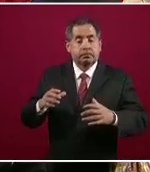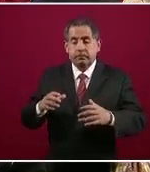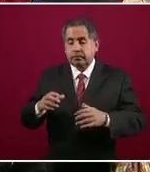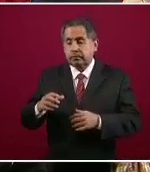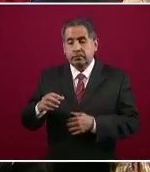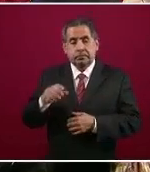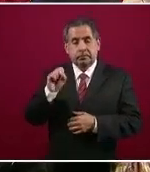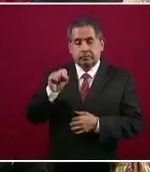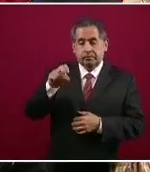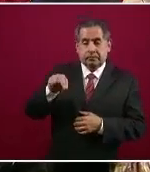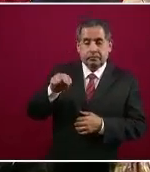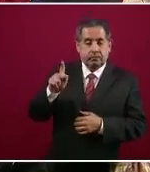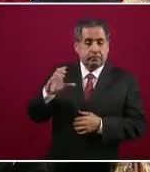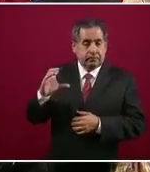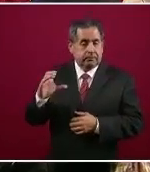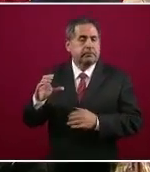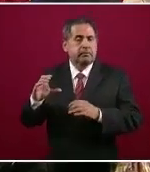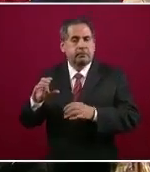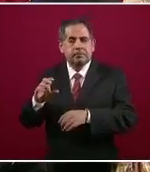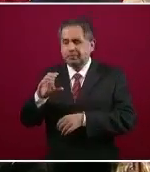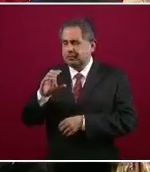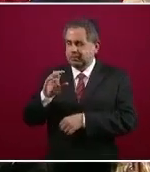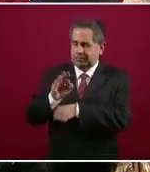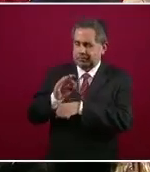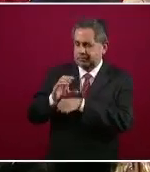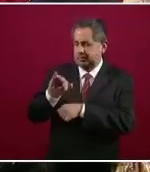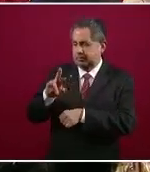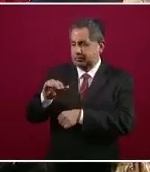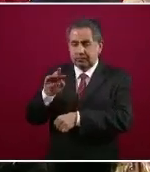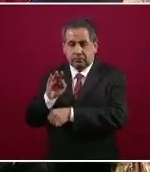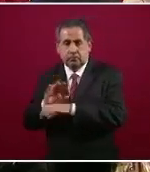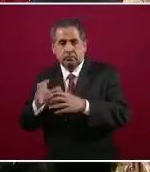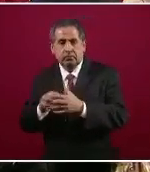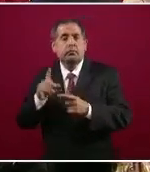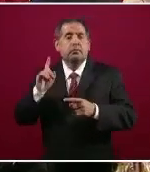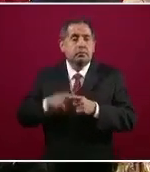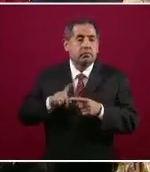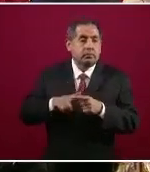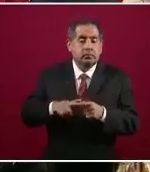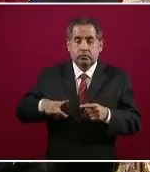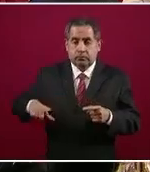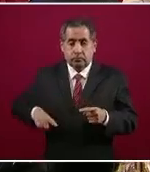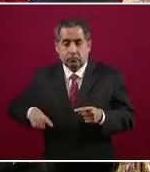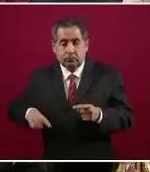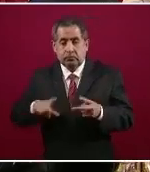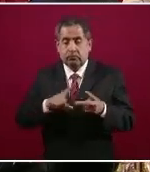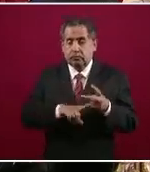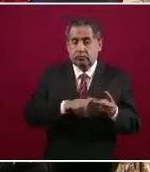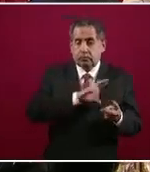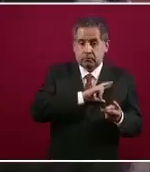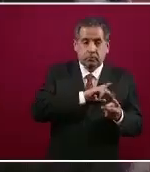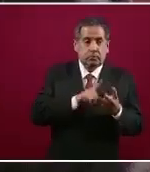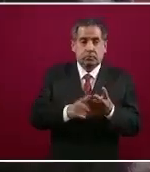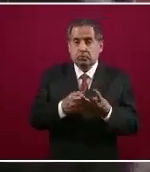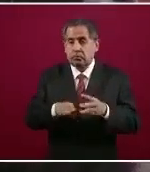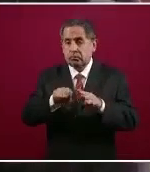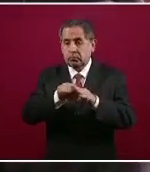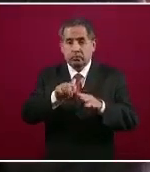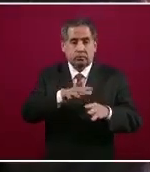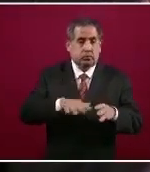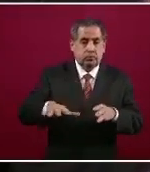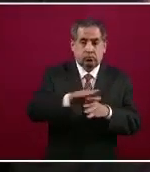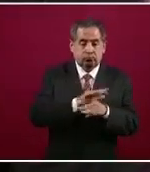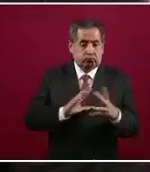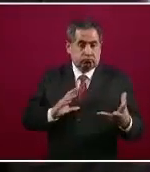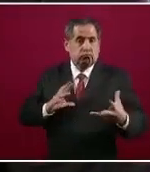Protección Civil está integrado por los 3 sectores, el sector público, el sector privado y el sector social. y